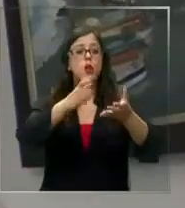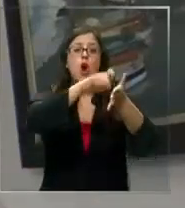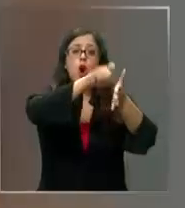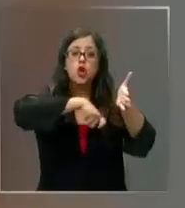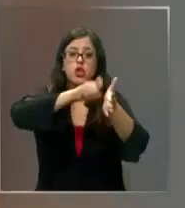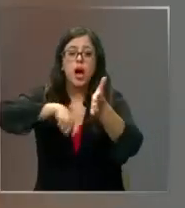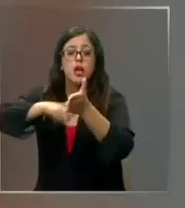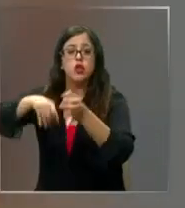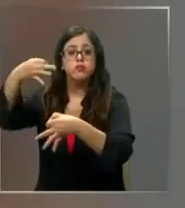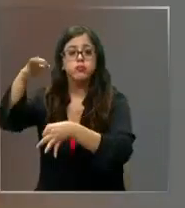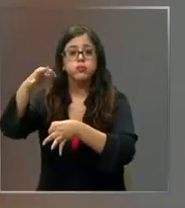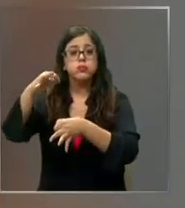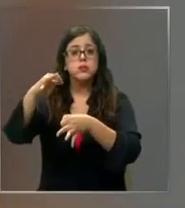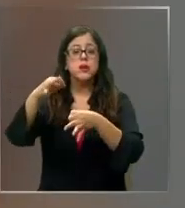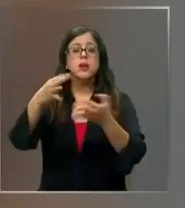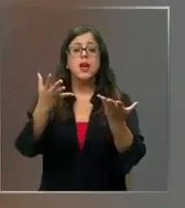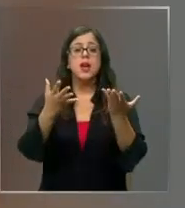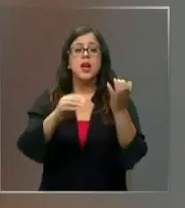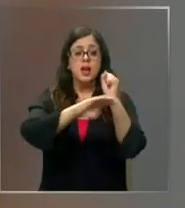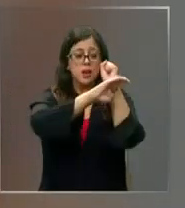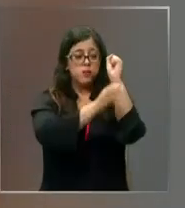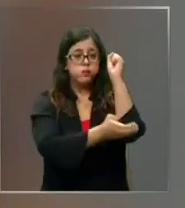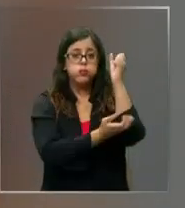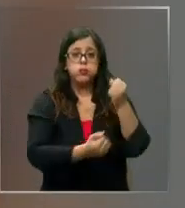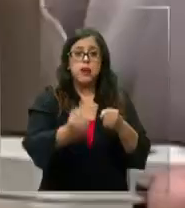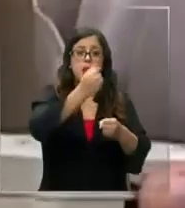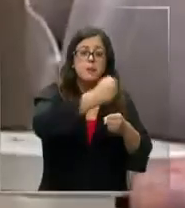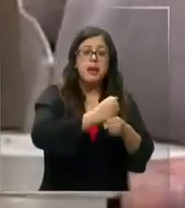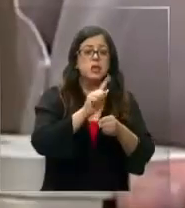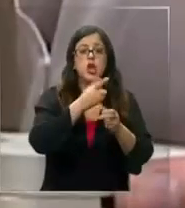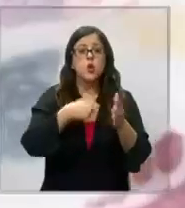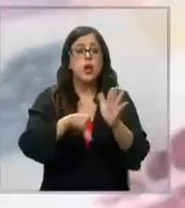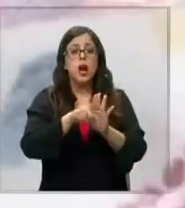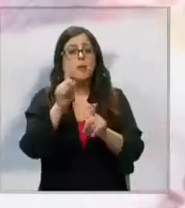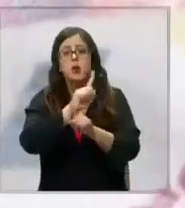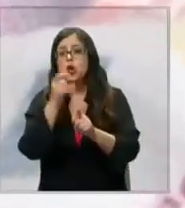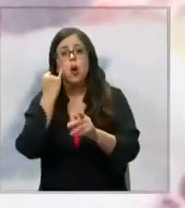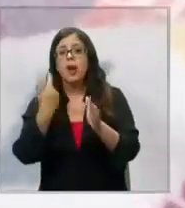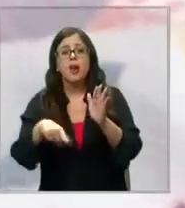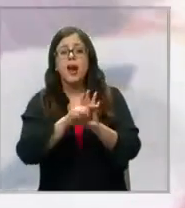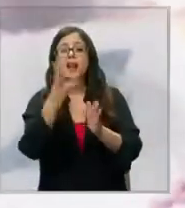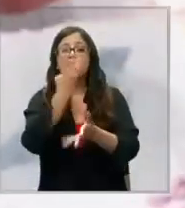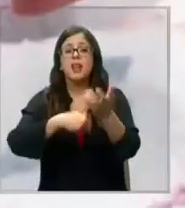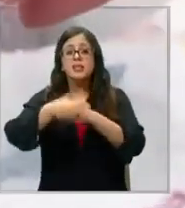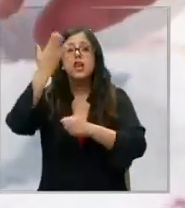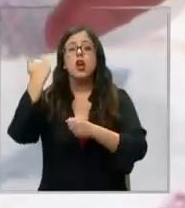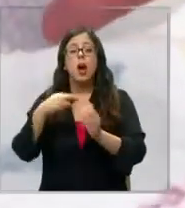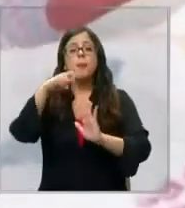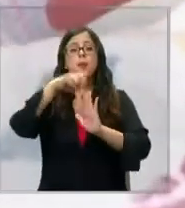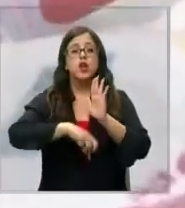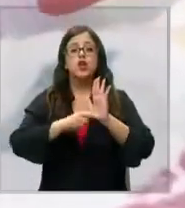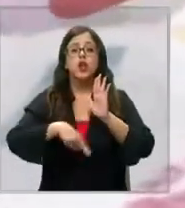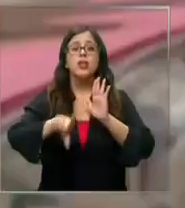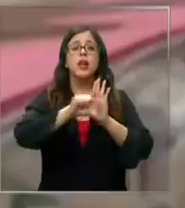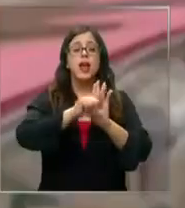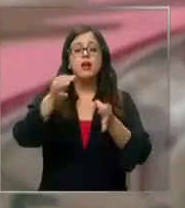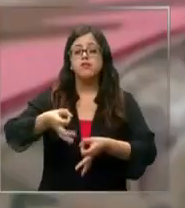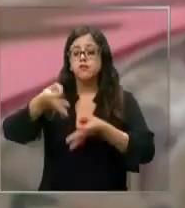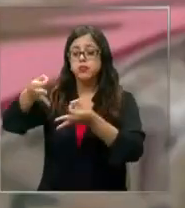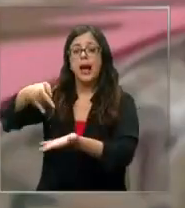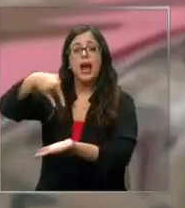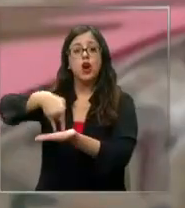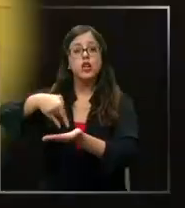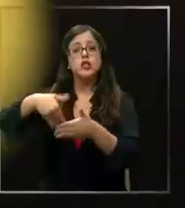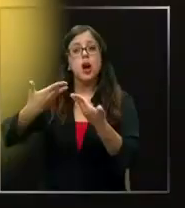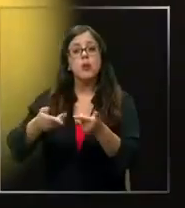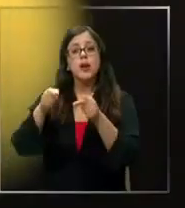contratos. Vientre subrogado que en Chile no es legal, pero tampoco ilegal. Hace 3 años fue ingresado un proyecto de ley al Congreso,